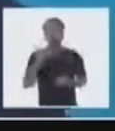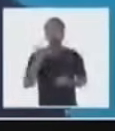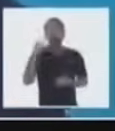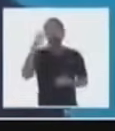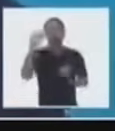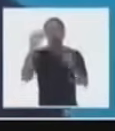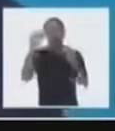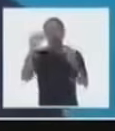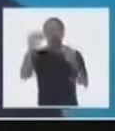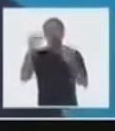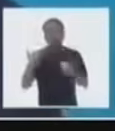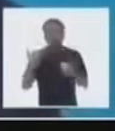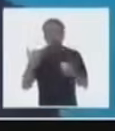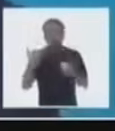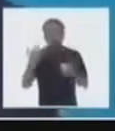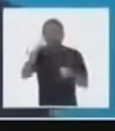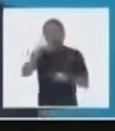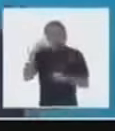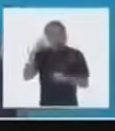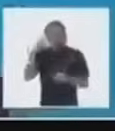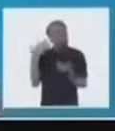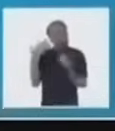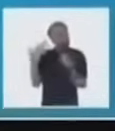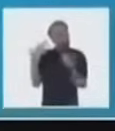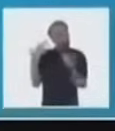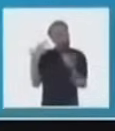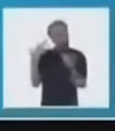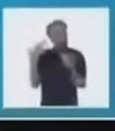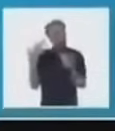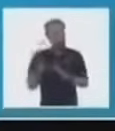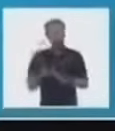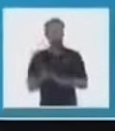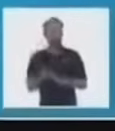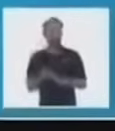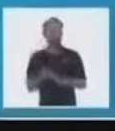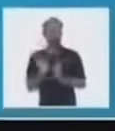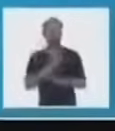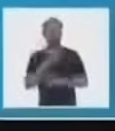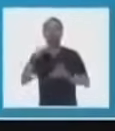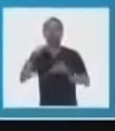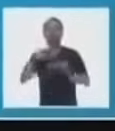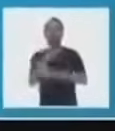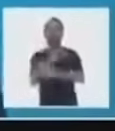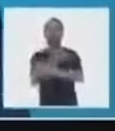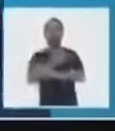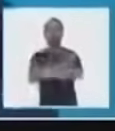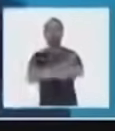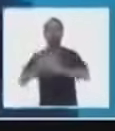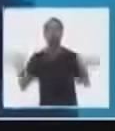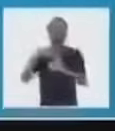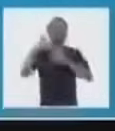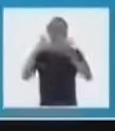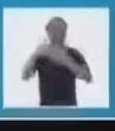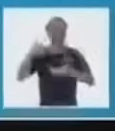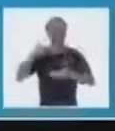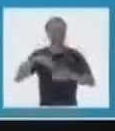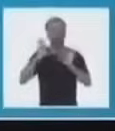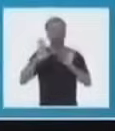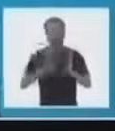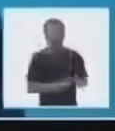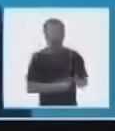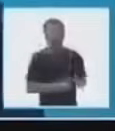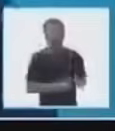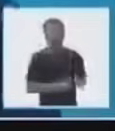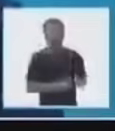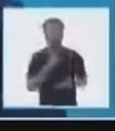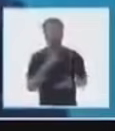FITU, mientras cada partido lo va procesando. En el caso nuestro, el PTS, yo soy dentro del frente de izquierda del partido de Miriam y Miriam Bregman y Nico